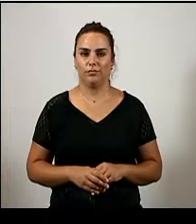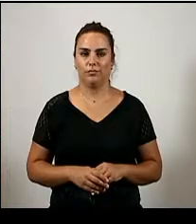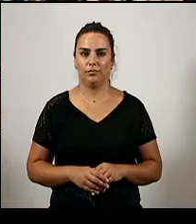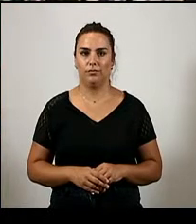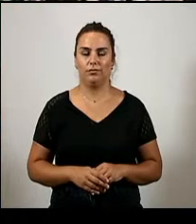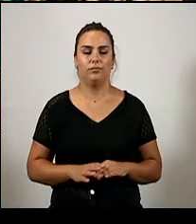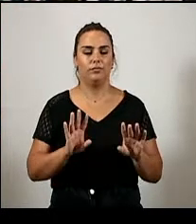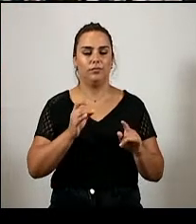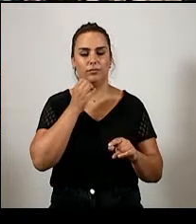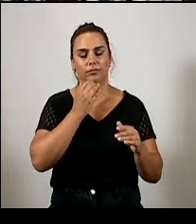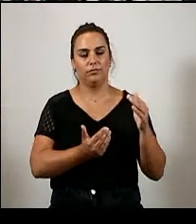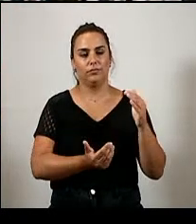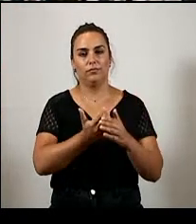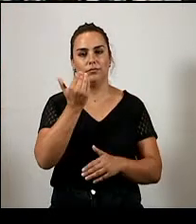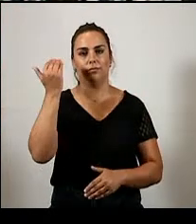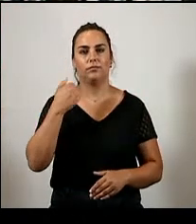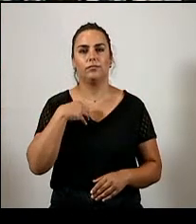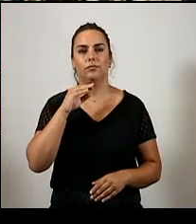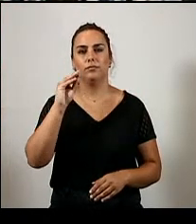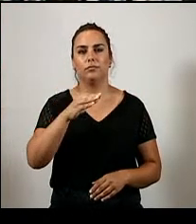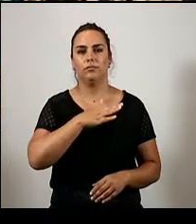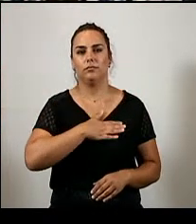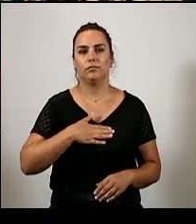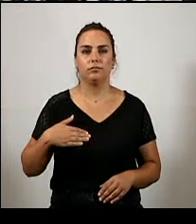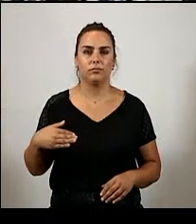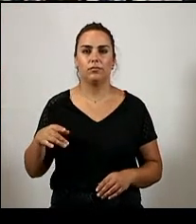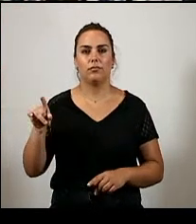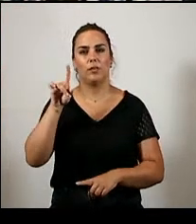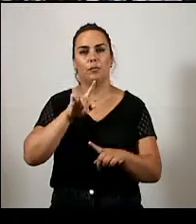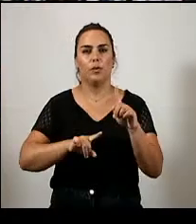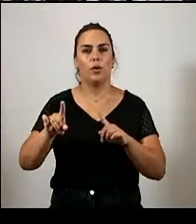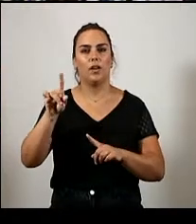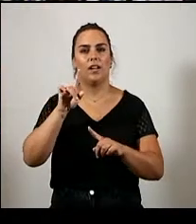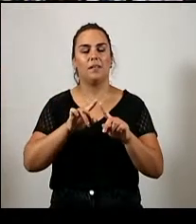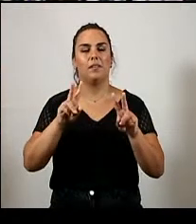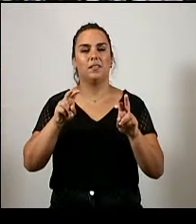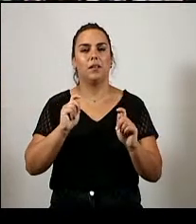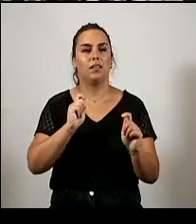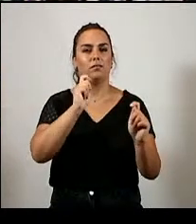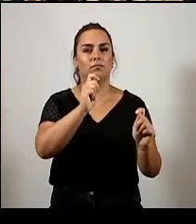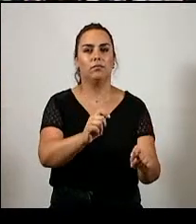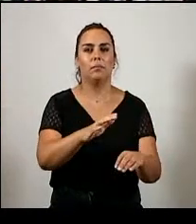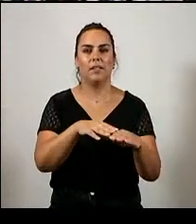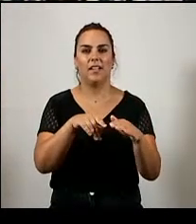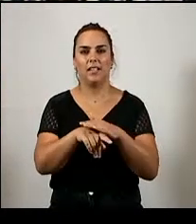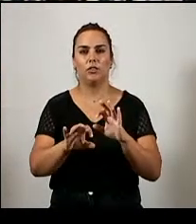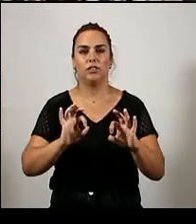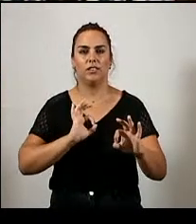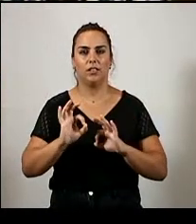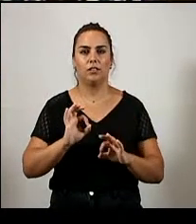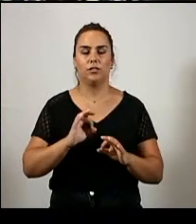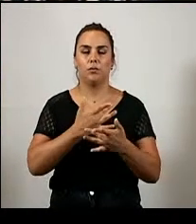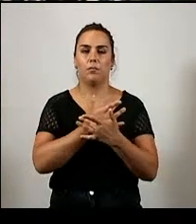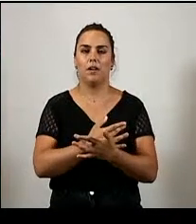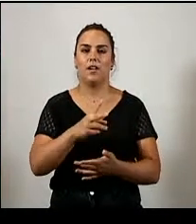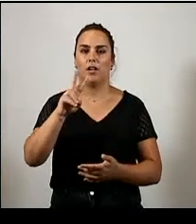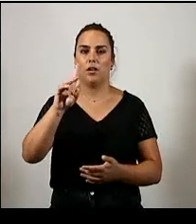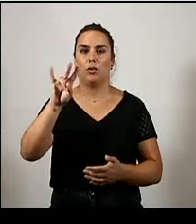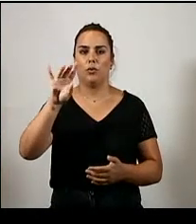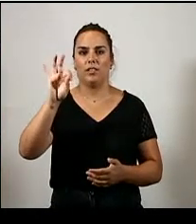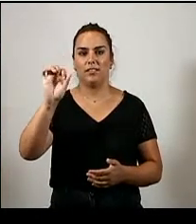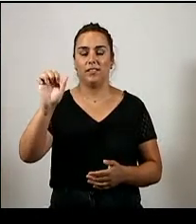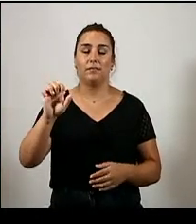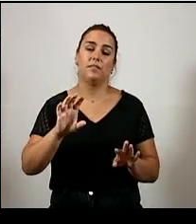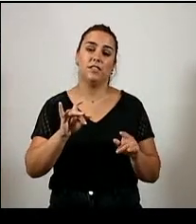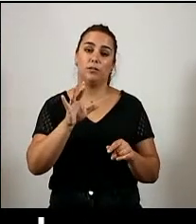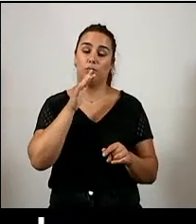Sí, buenos días. ¿Me puede concretar cuáles son esos problemas de licitación y adjudicación en la gestión del Teatro María Luisa de Mérida? Bueno, esto es